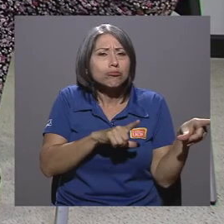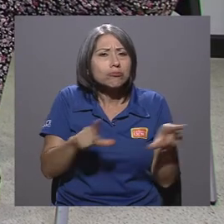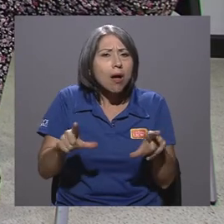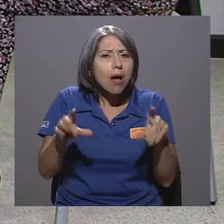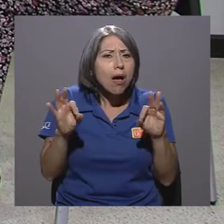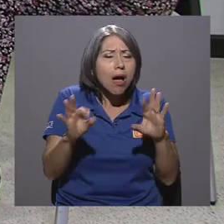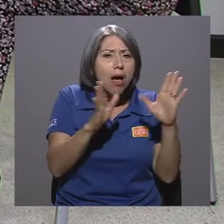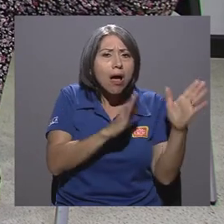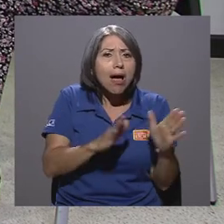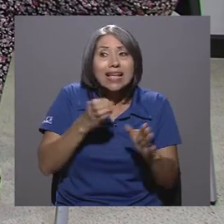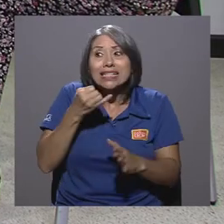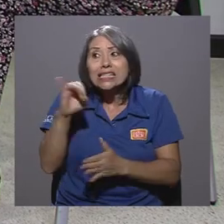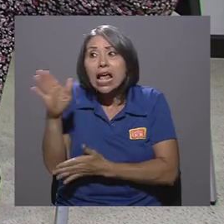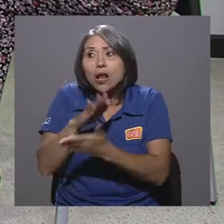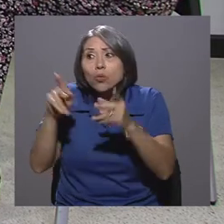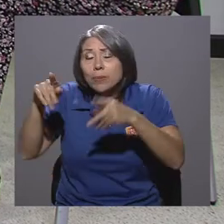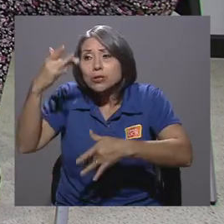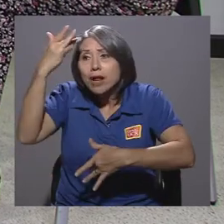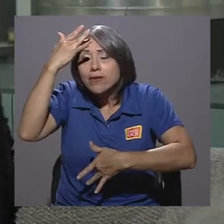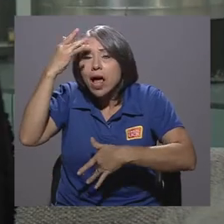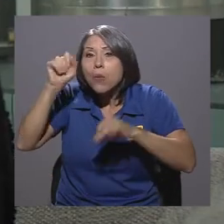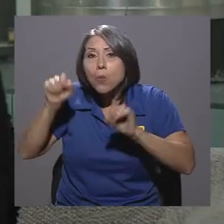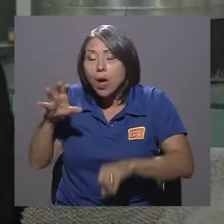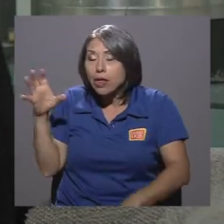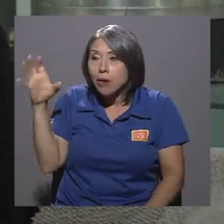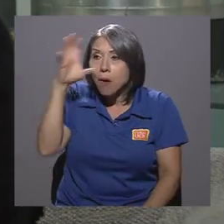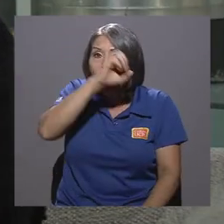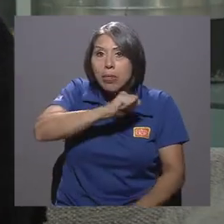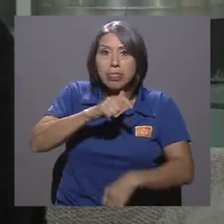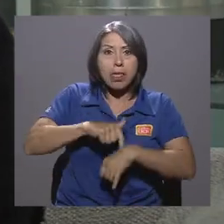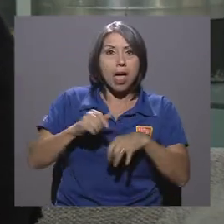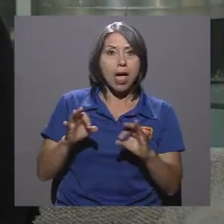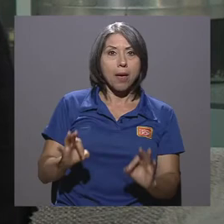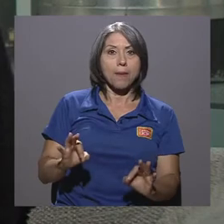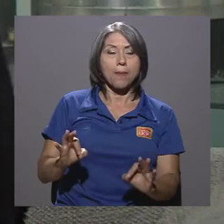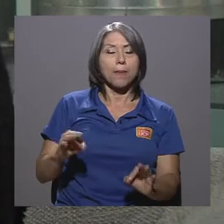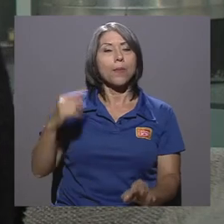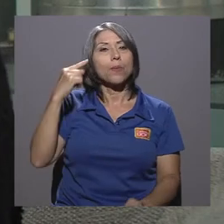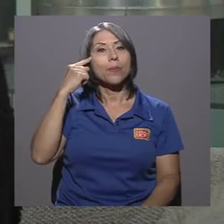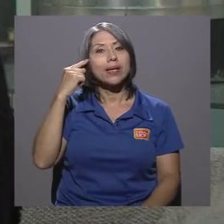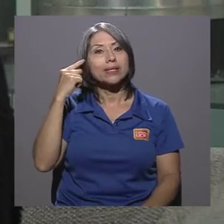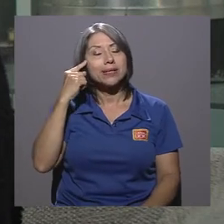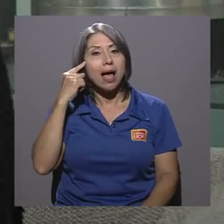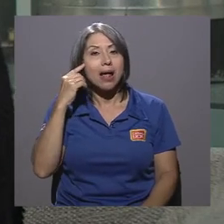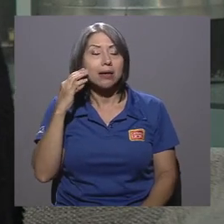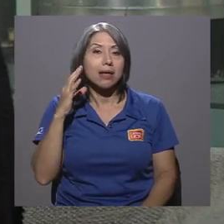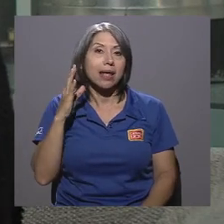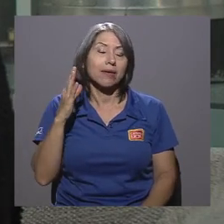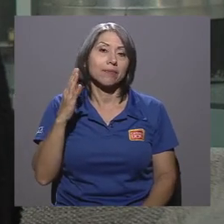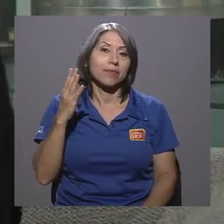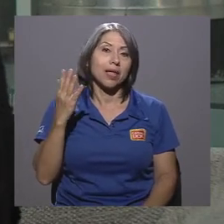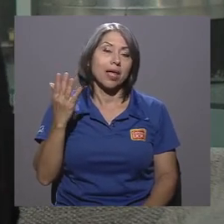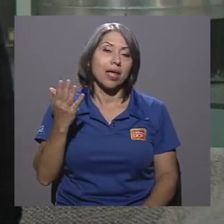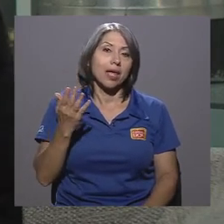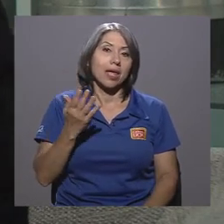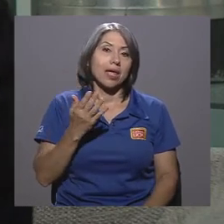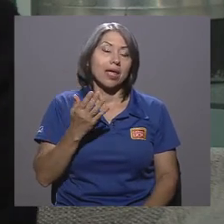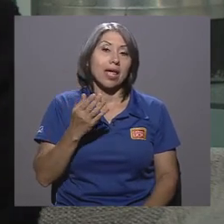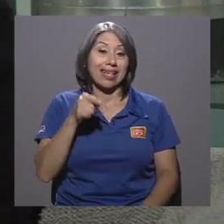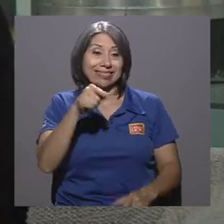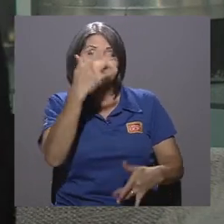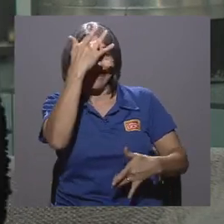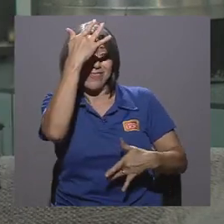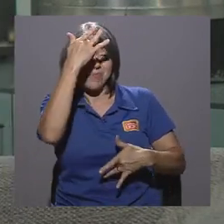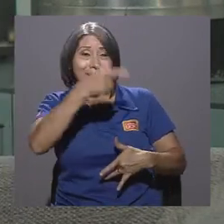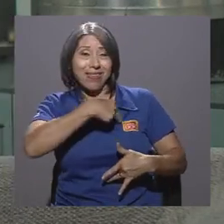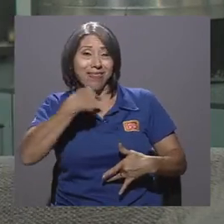para que si llega algún caso se detecte a tiempo y bueno, y pensar que tampoco el coronavirus,